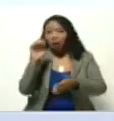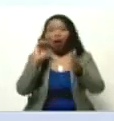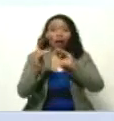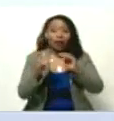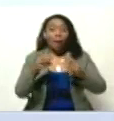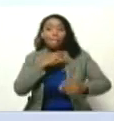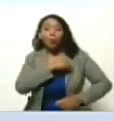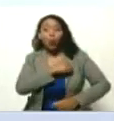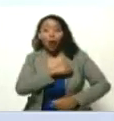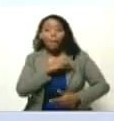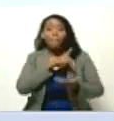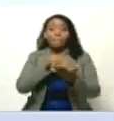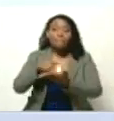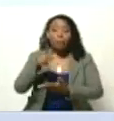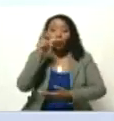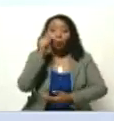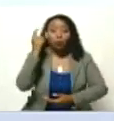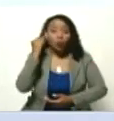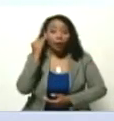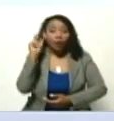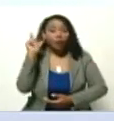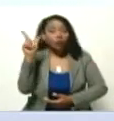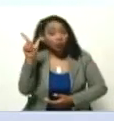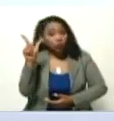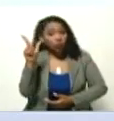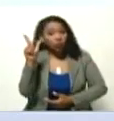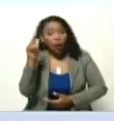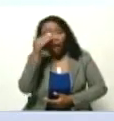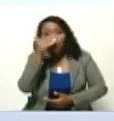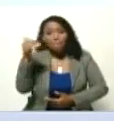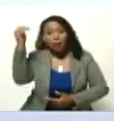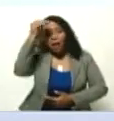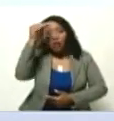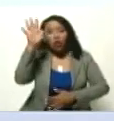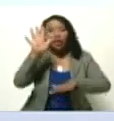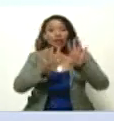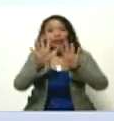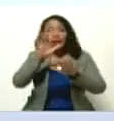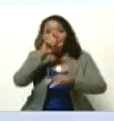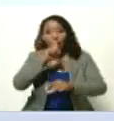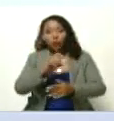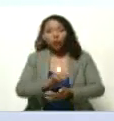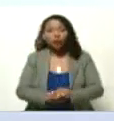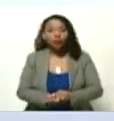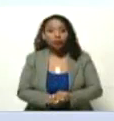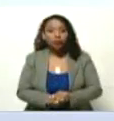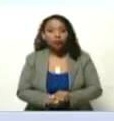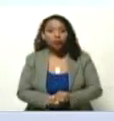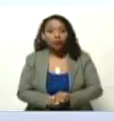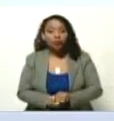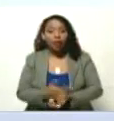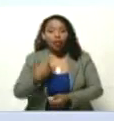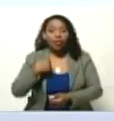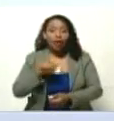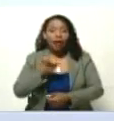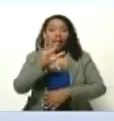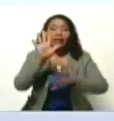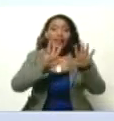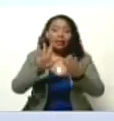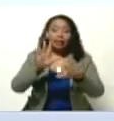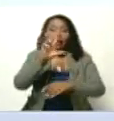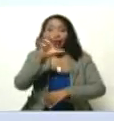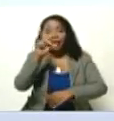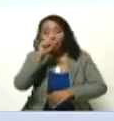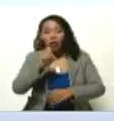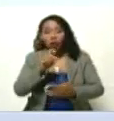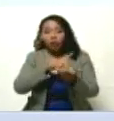caso de ser postulado o postulada para el PSUV, ser mayor de 15 años, tener entre 15 y 30 años en caso de